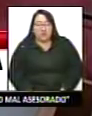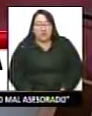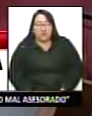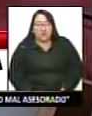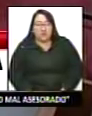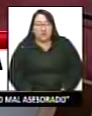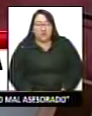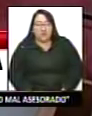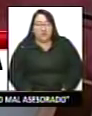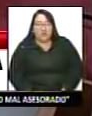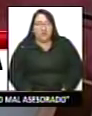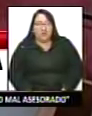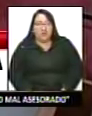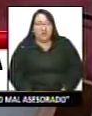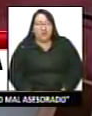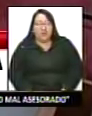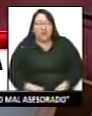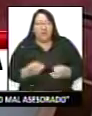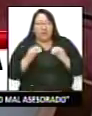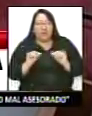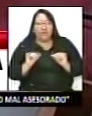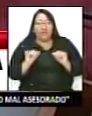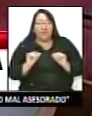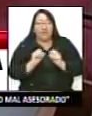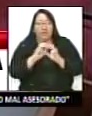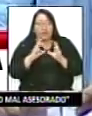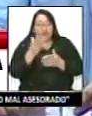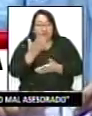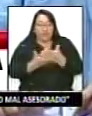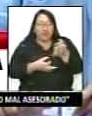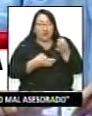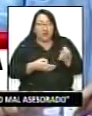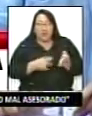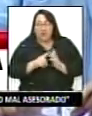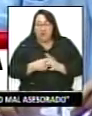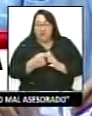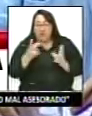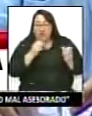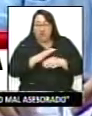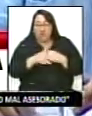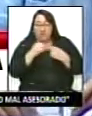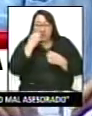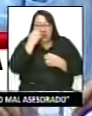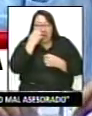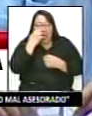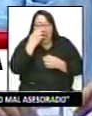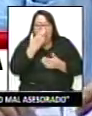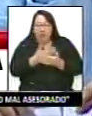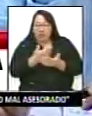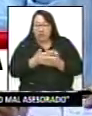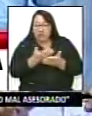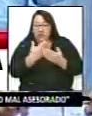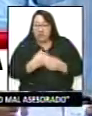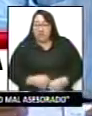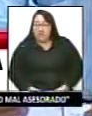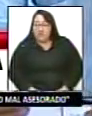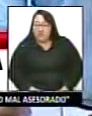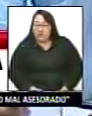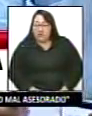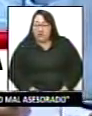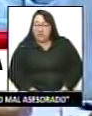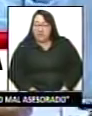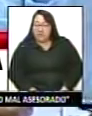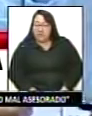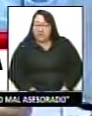queda claro que este documento de partida ya no tiene sentido a partir de haber escuchado todas las propuestas, que las